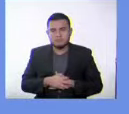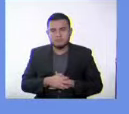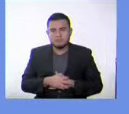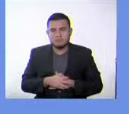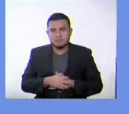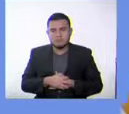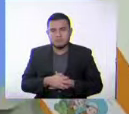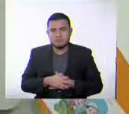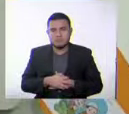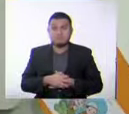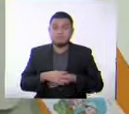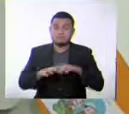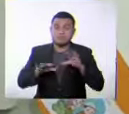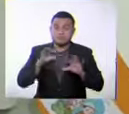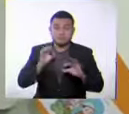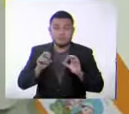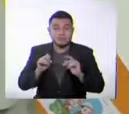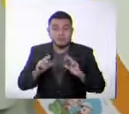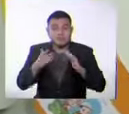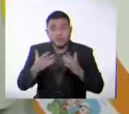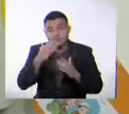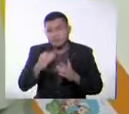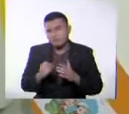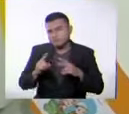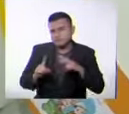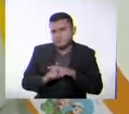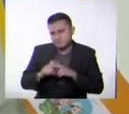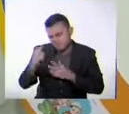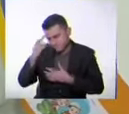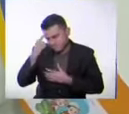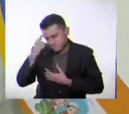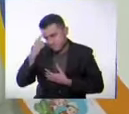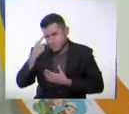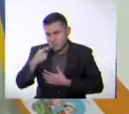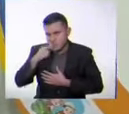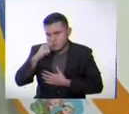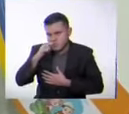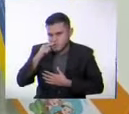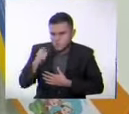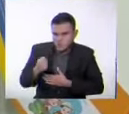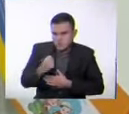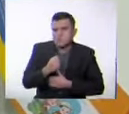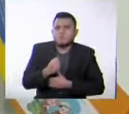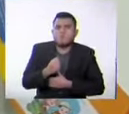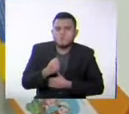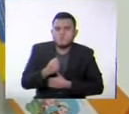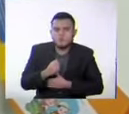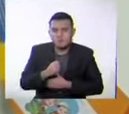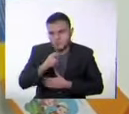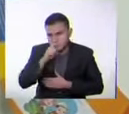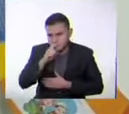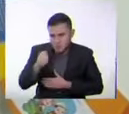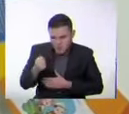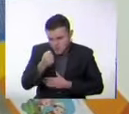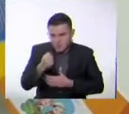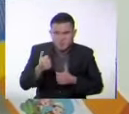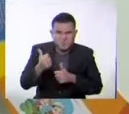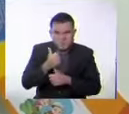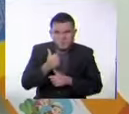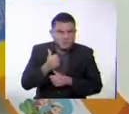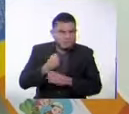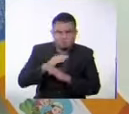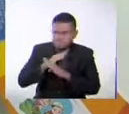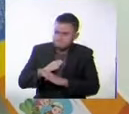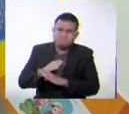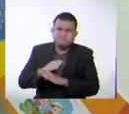Es que algunas veces hay corriente de pensamiento machista o patriarcal que, como lo decíamos hace un momento, no permite que las